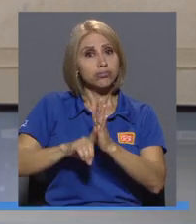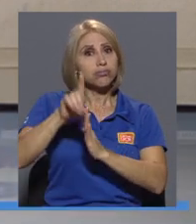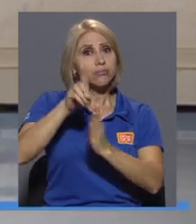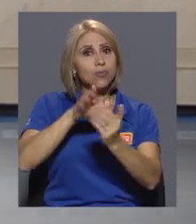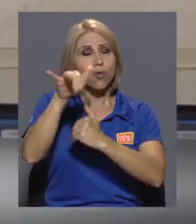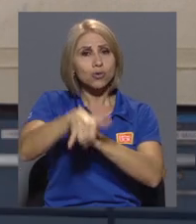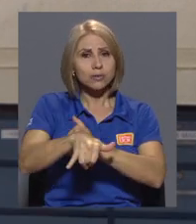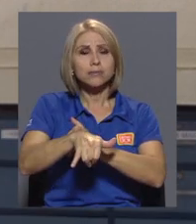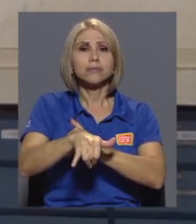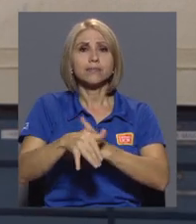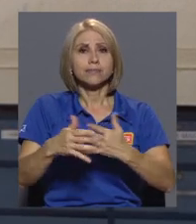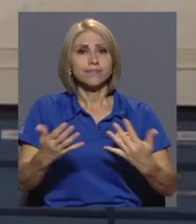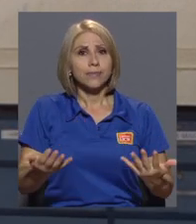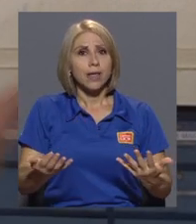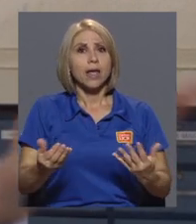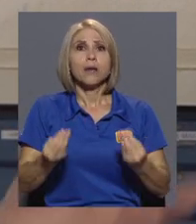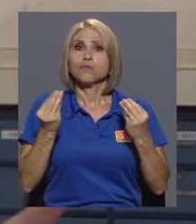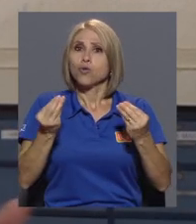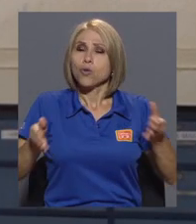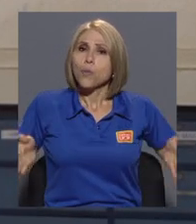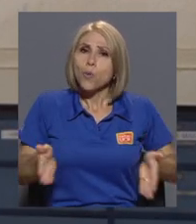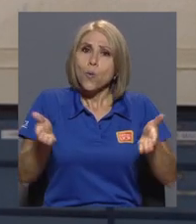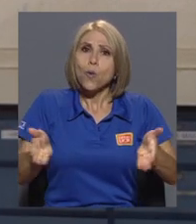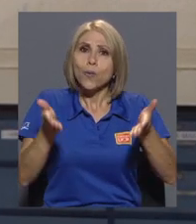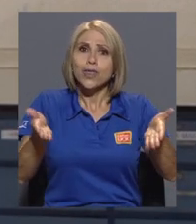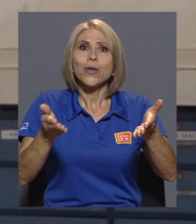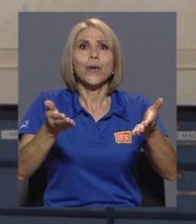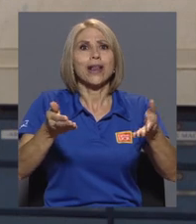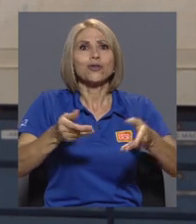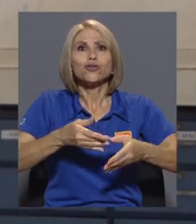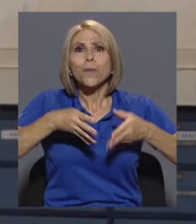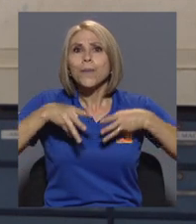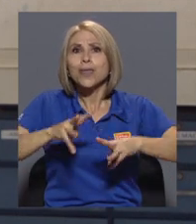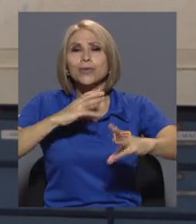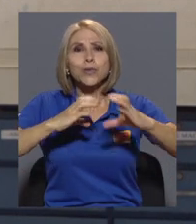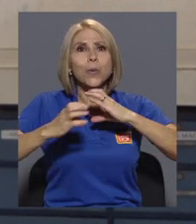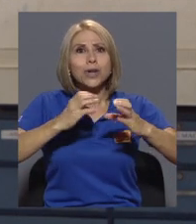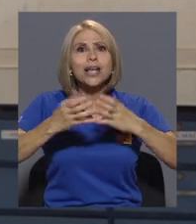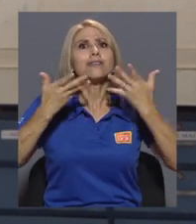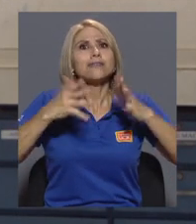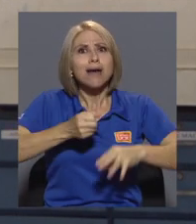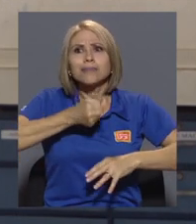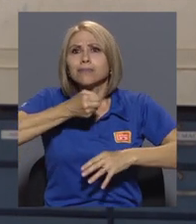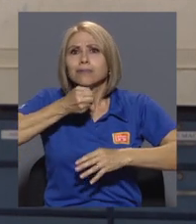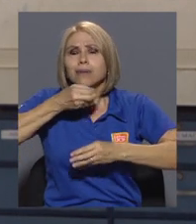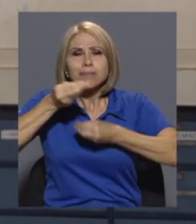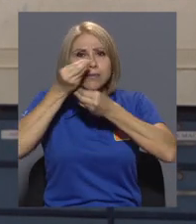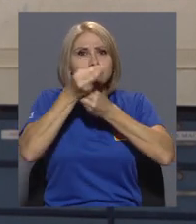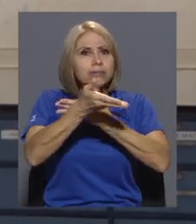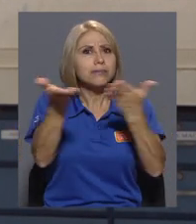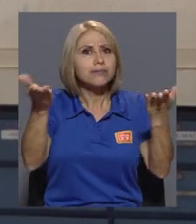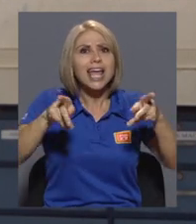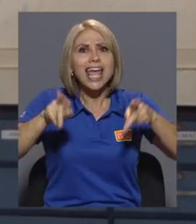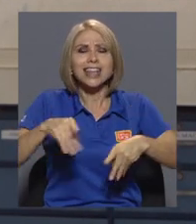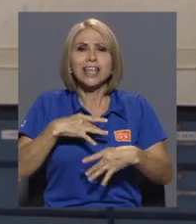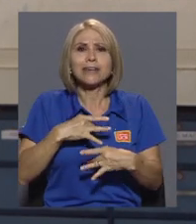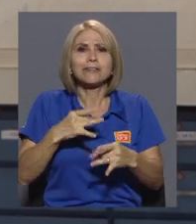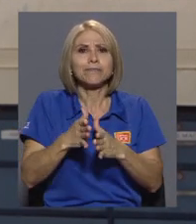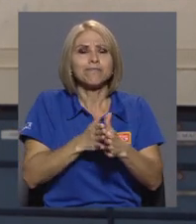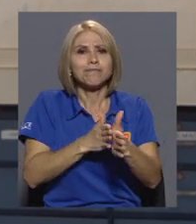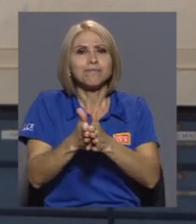bastante promovido por la prensa la gente está muy interesada en mucho interés de parte de todo el mundo y pues ahora